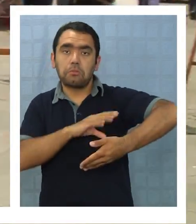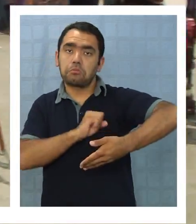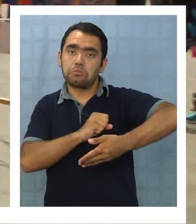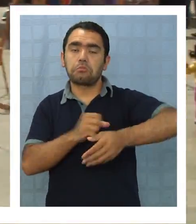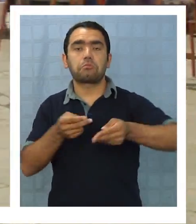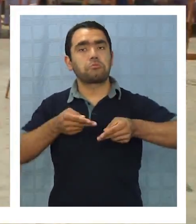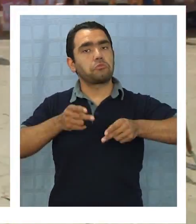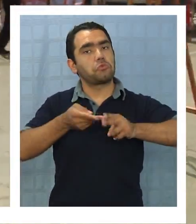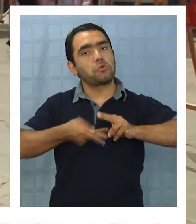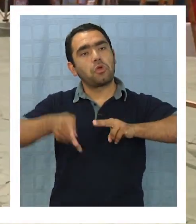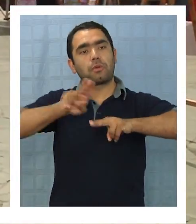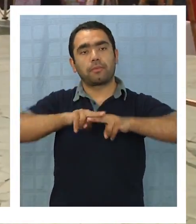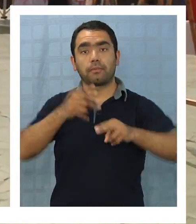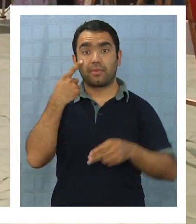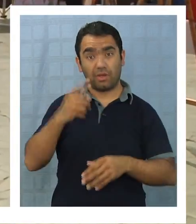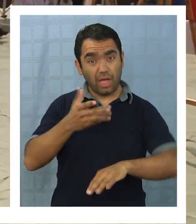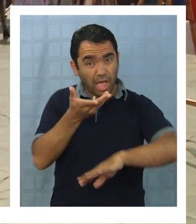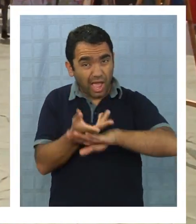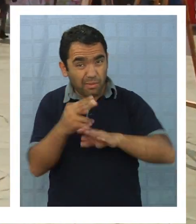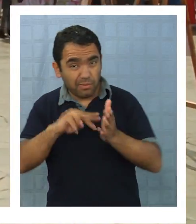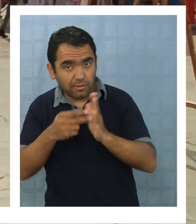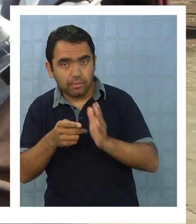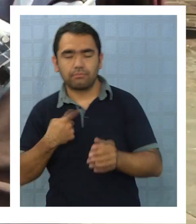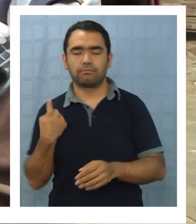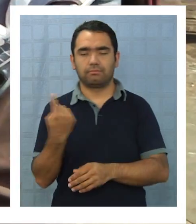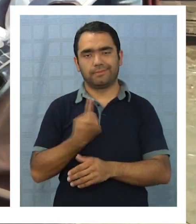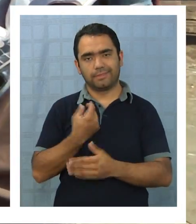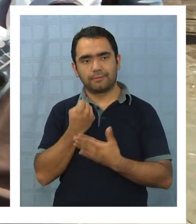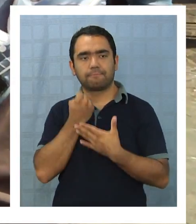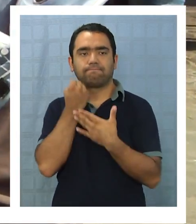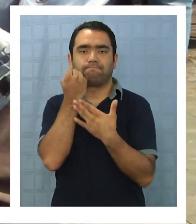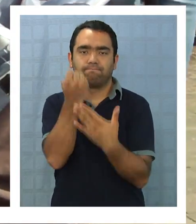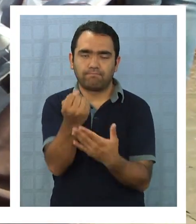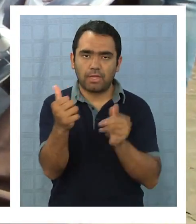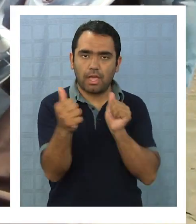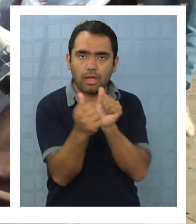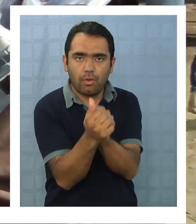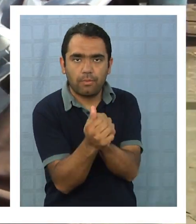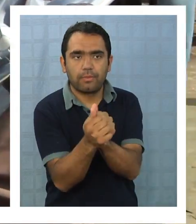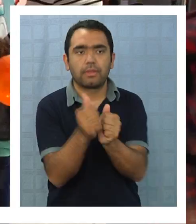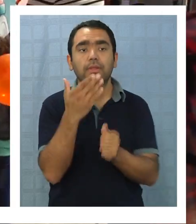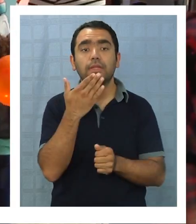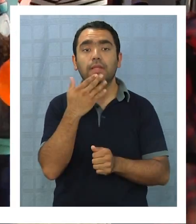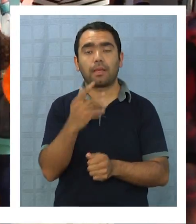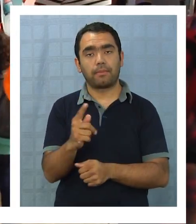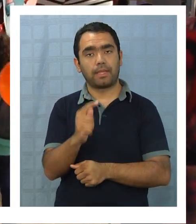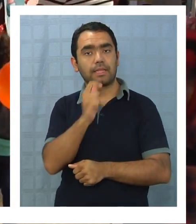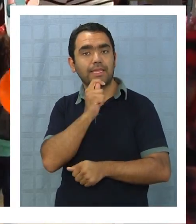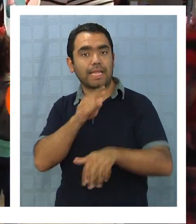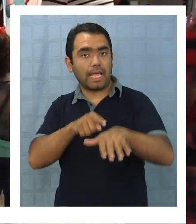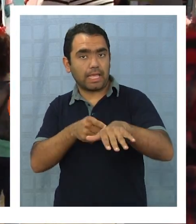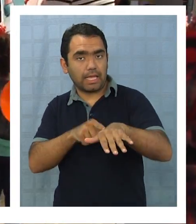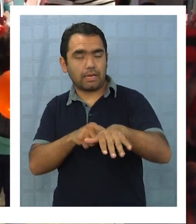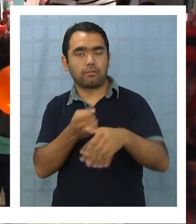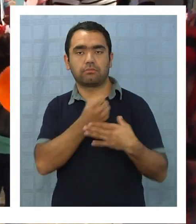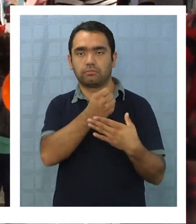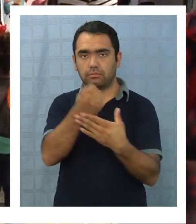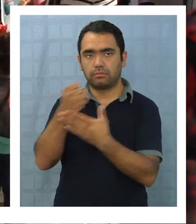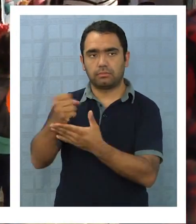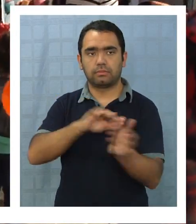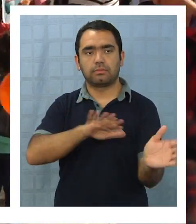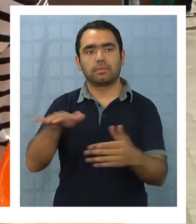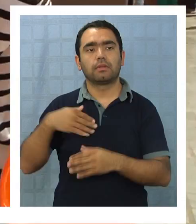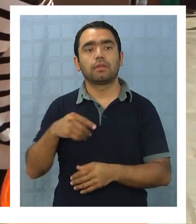dificultad pero de haberlas ahí vamos a estar nosotros para acompañarla y también seguimos apoyándola con talleres posparto Entre los